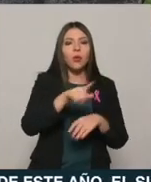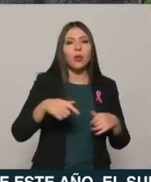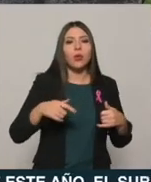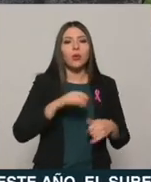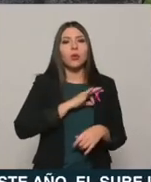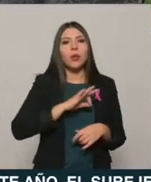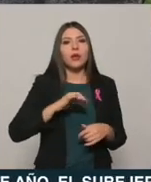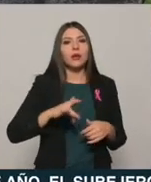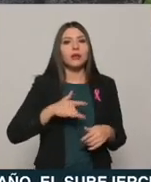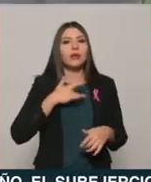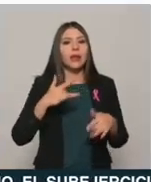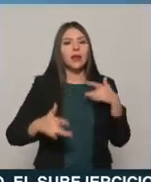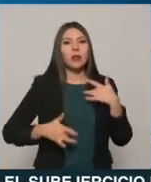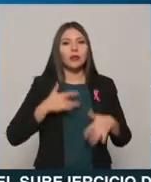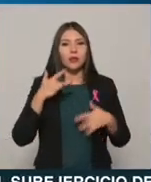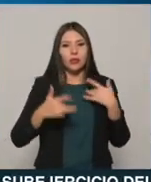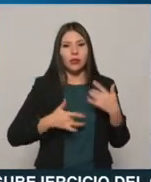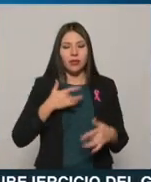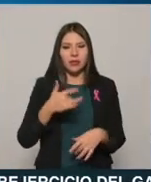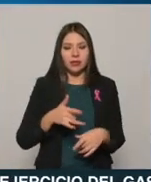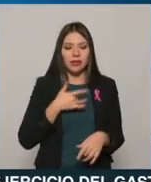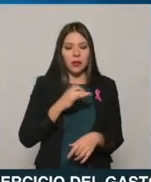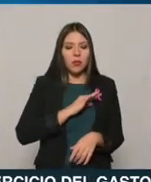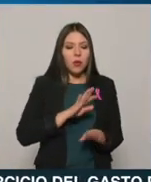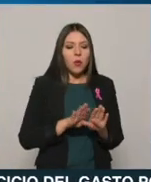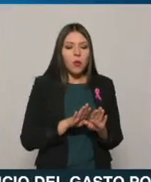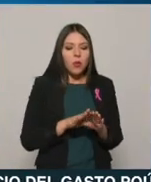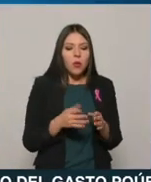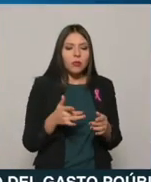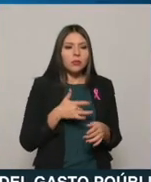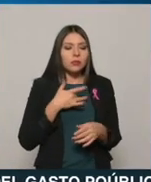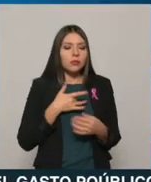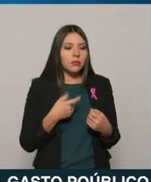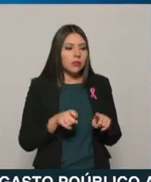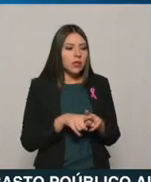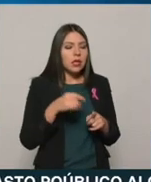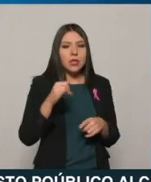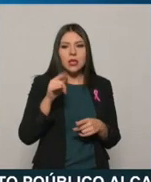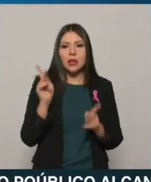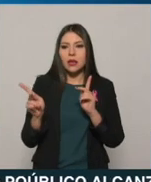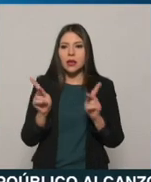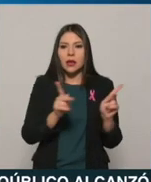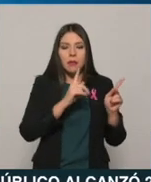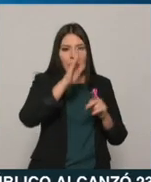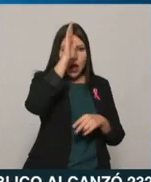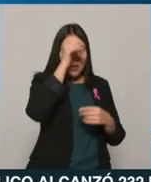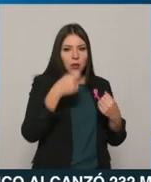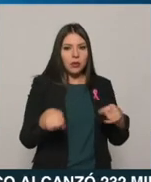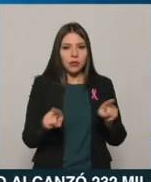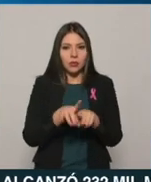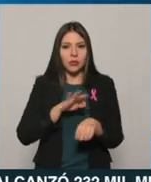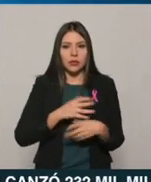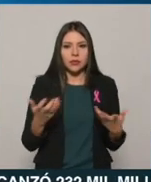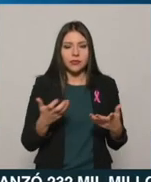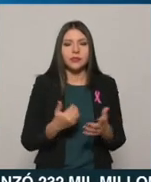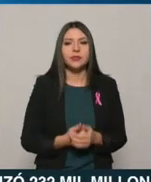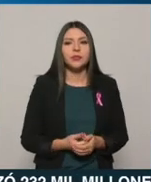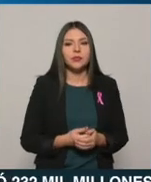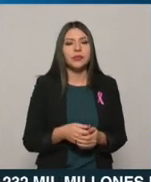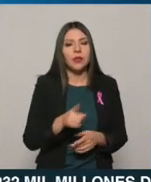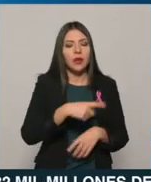sus emociones y se puedan establecer acuerdos. El área de trabajo social pues nos apoya haciendo las